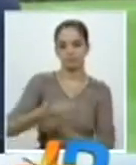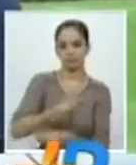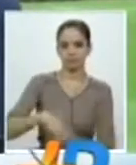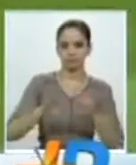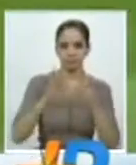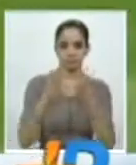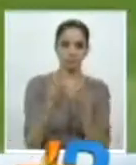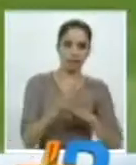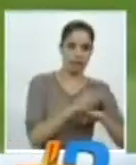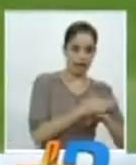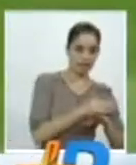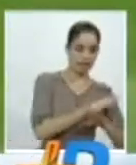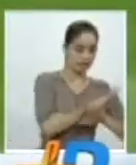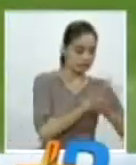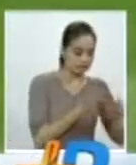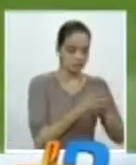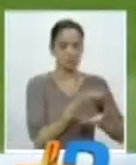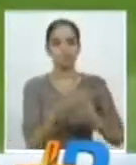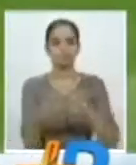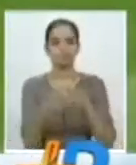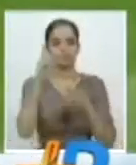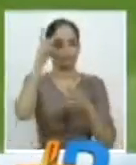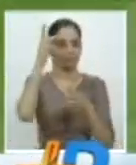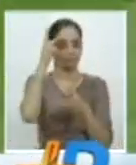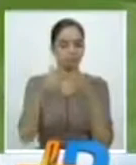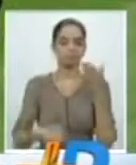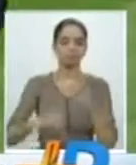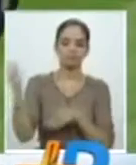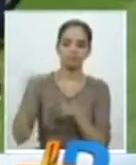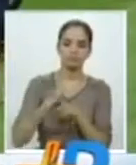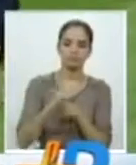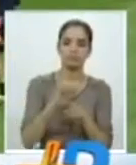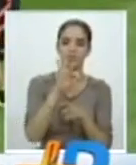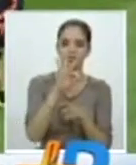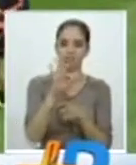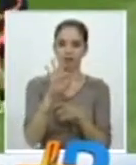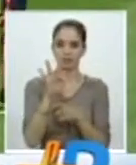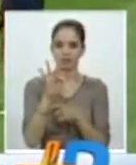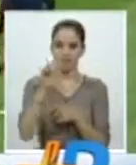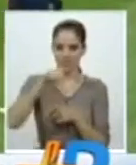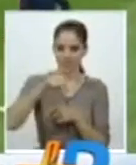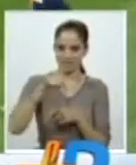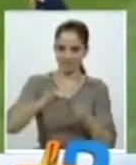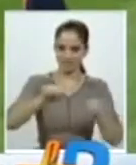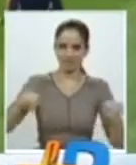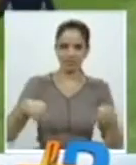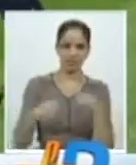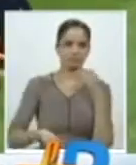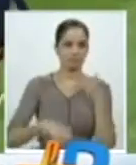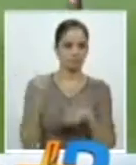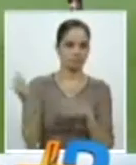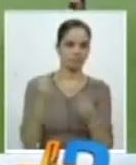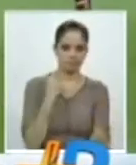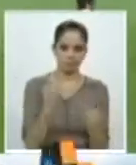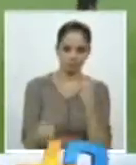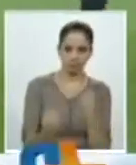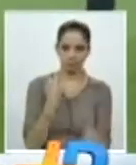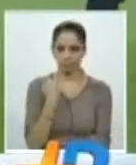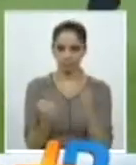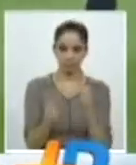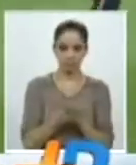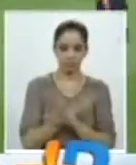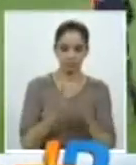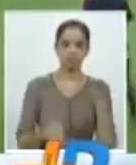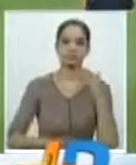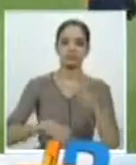mejor forma y recuperar a sus jugadores, Colombia realizará desde las 3:30 hora local entrenamientos con actividades en el gimnasio y luego pasarán a realizar trabajo